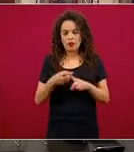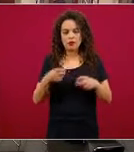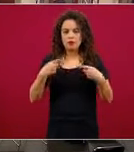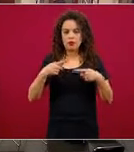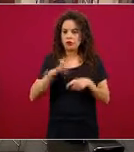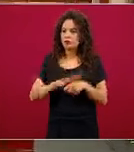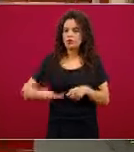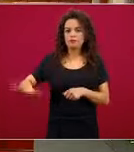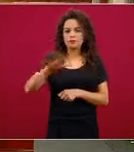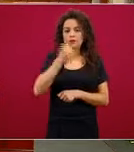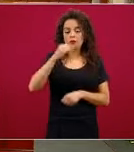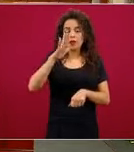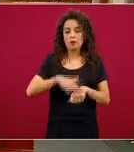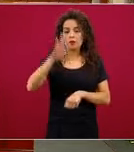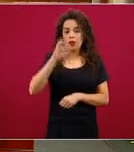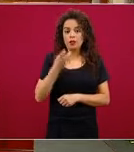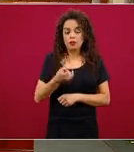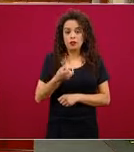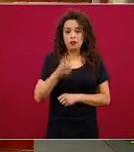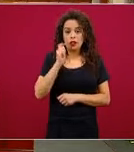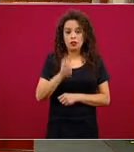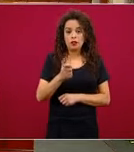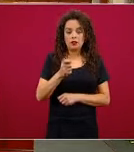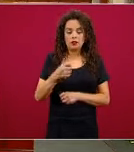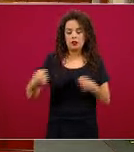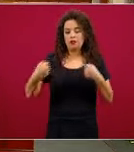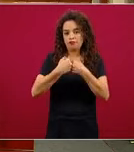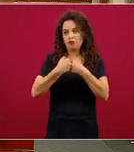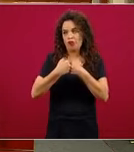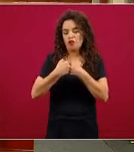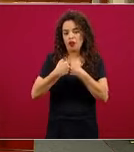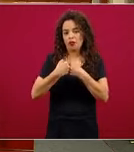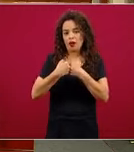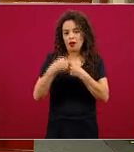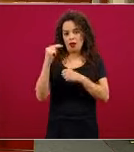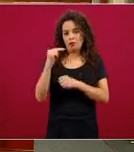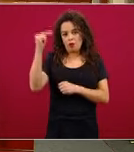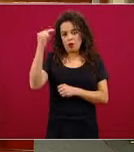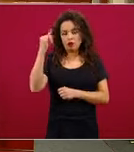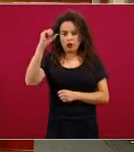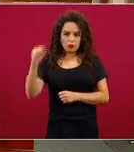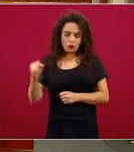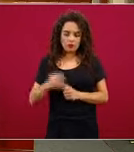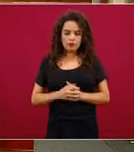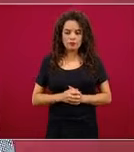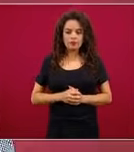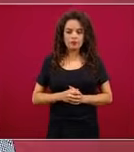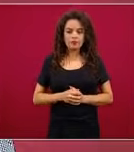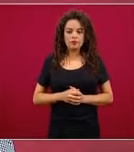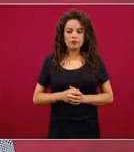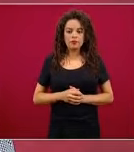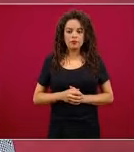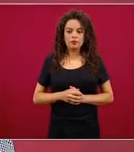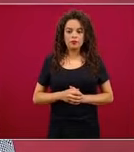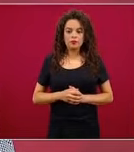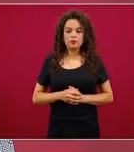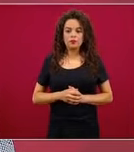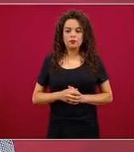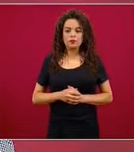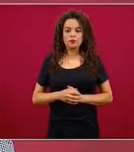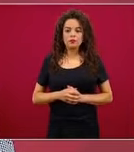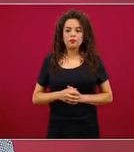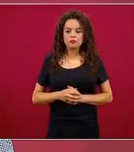poblaciones, sobre todo en este margen fronterizo, sabiendo que existe una alta movilidad y una